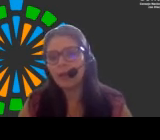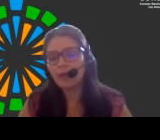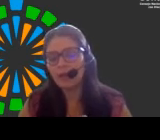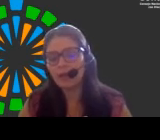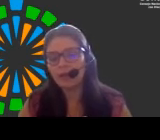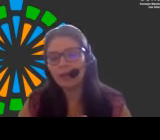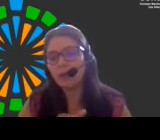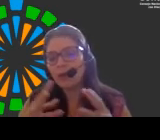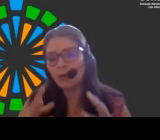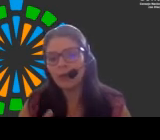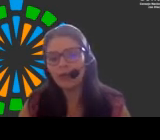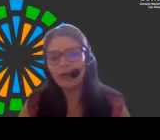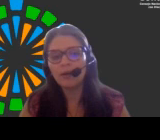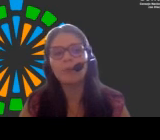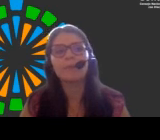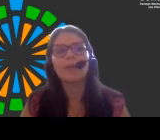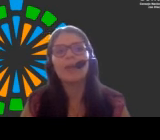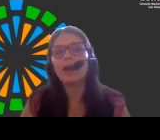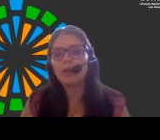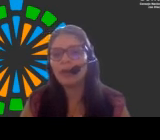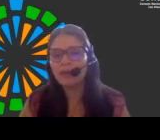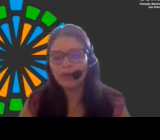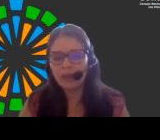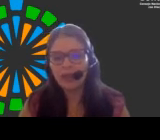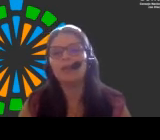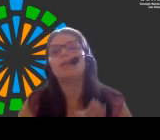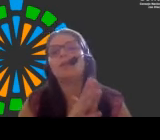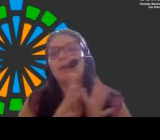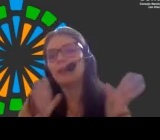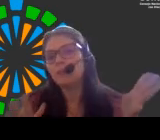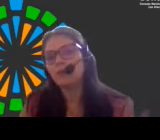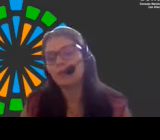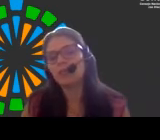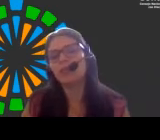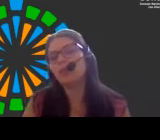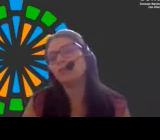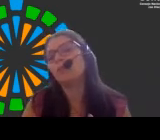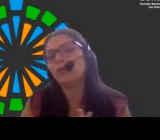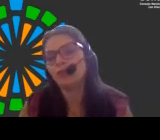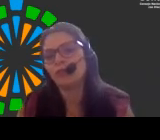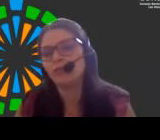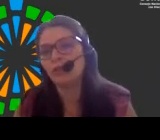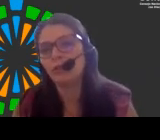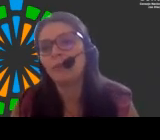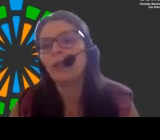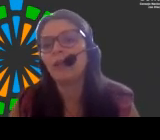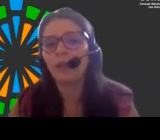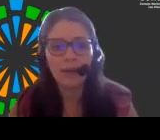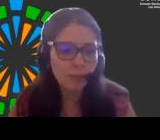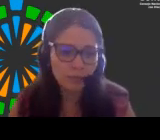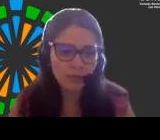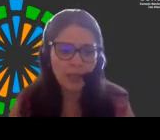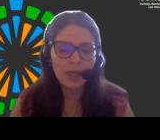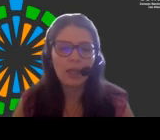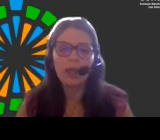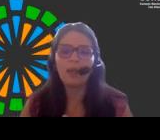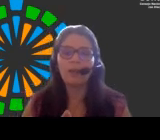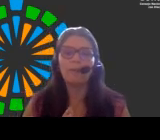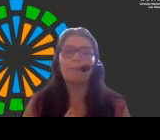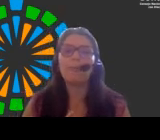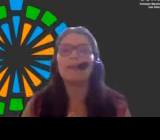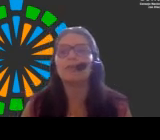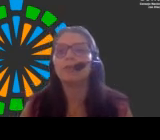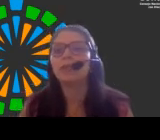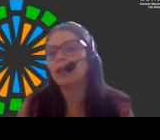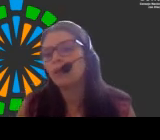así logre logren concretarlo hay una cafetería donde todas las personas que tienen son personas con síndrome de down